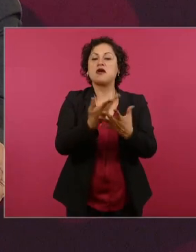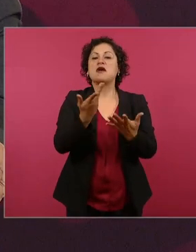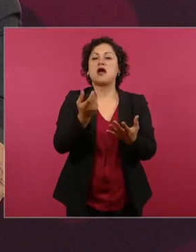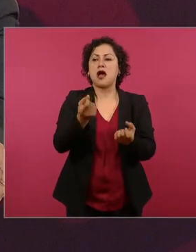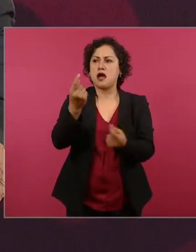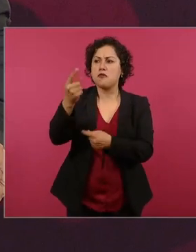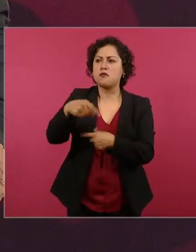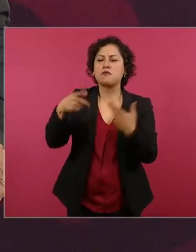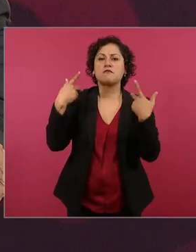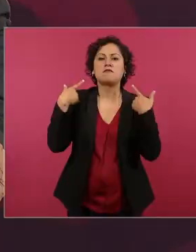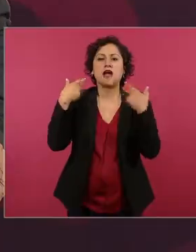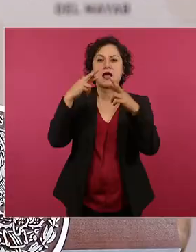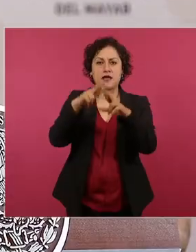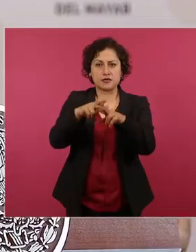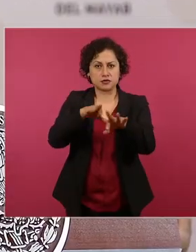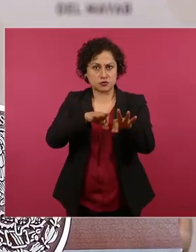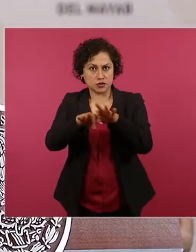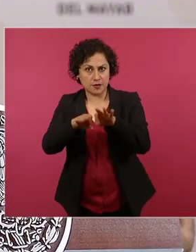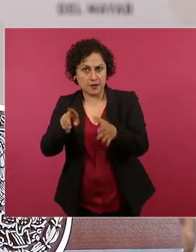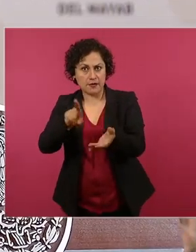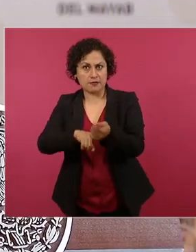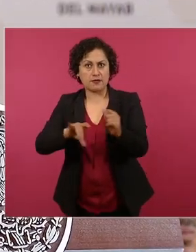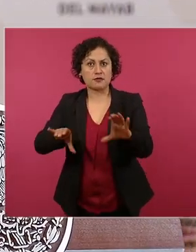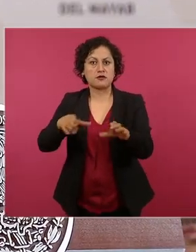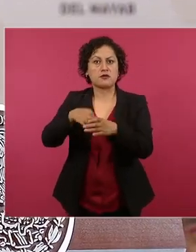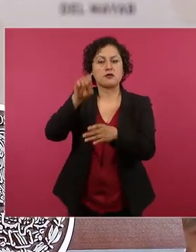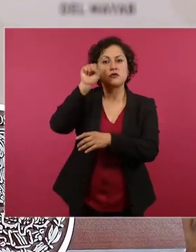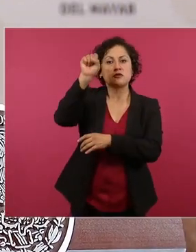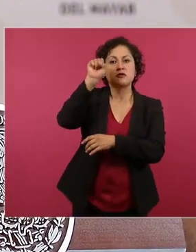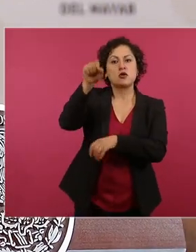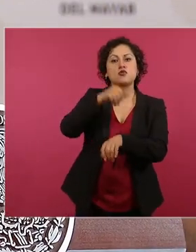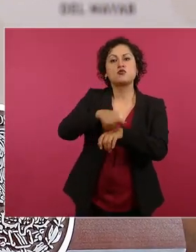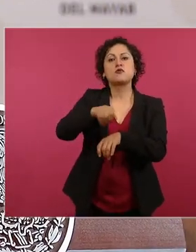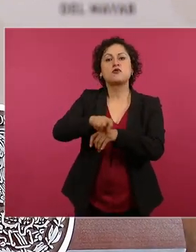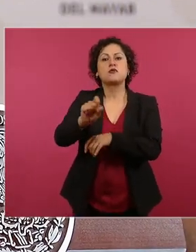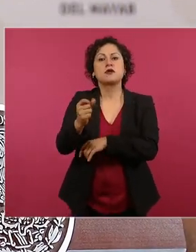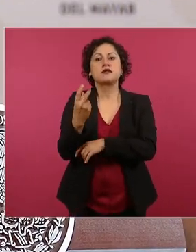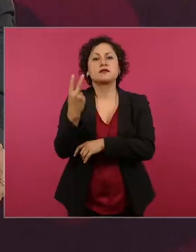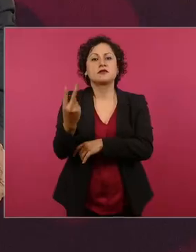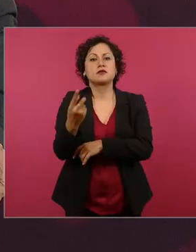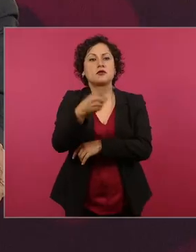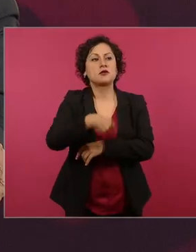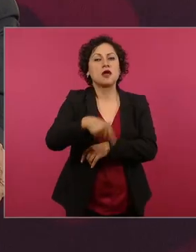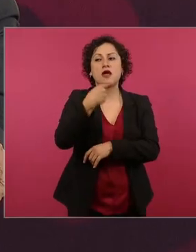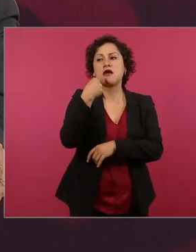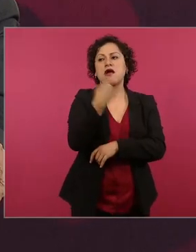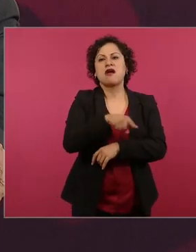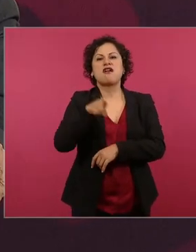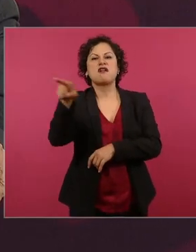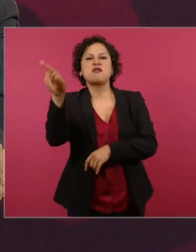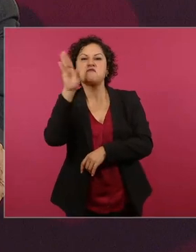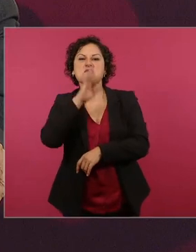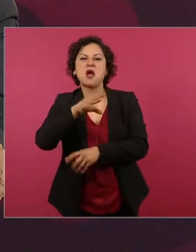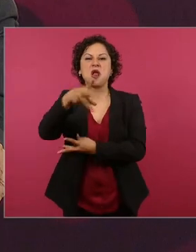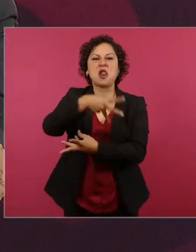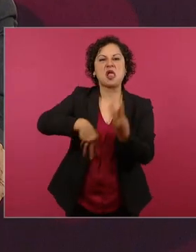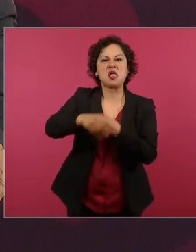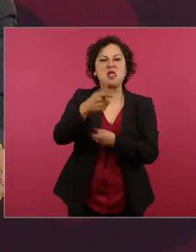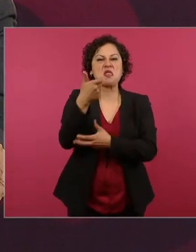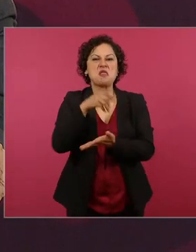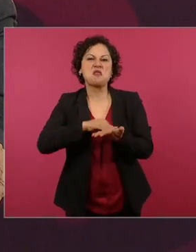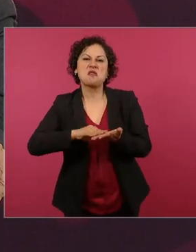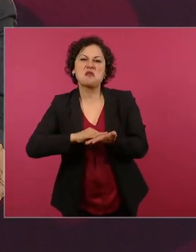dirigentes de la 22 de lavado de dinero, los encierran